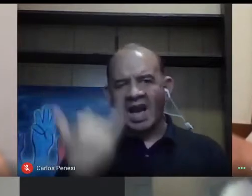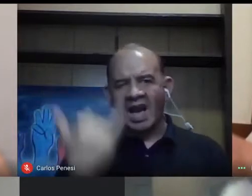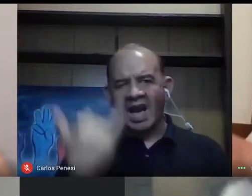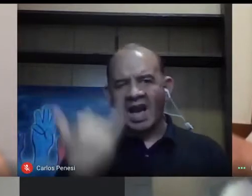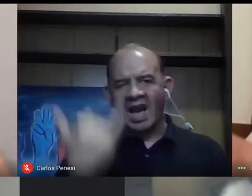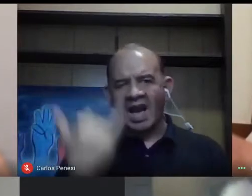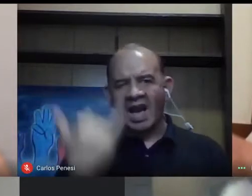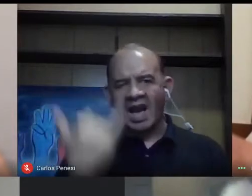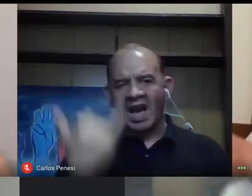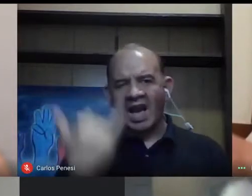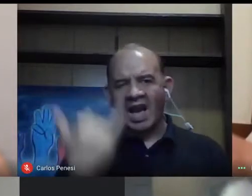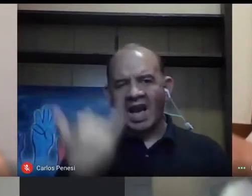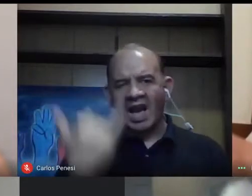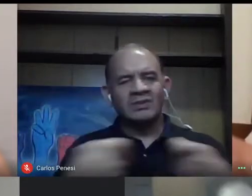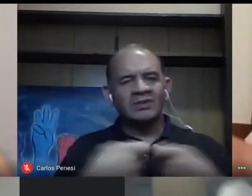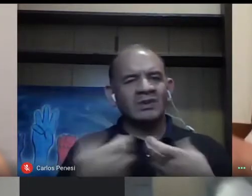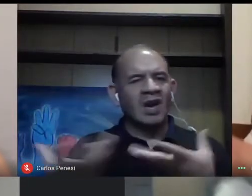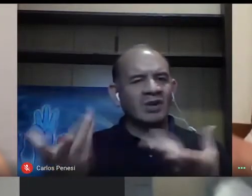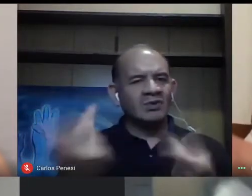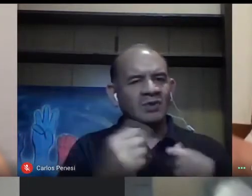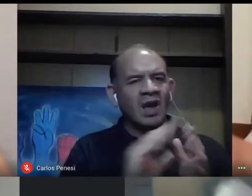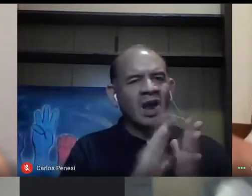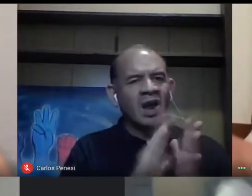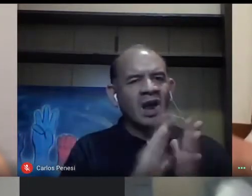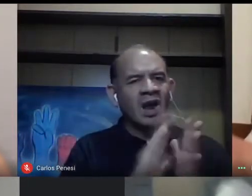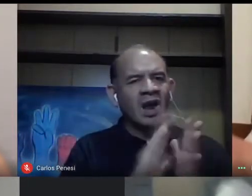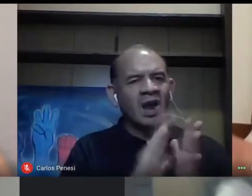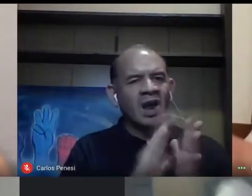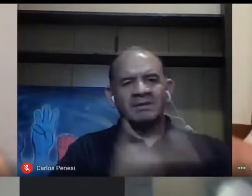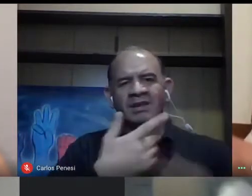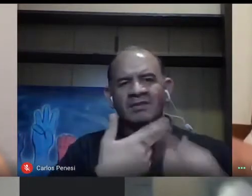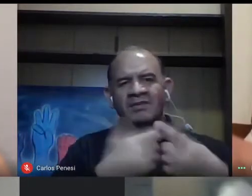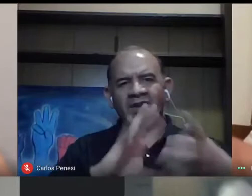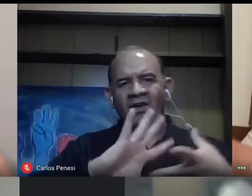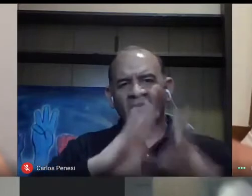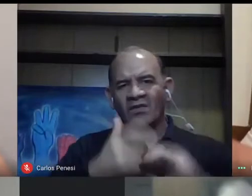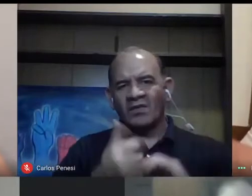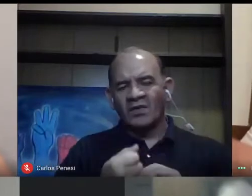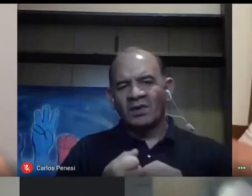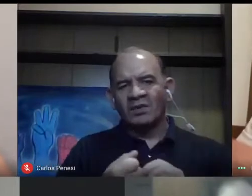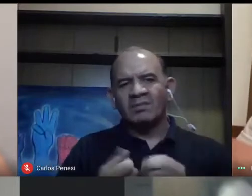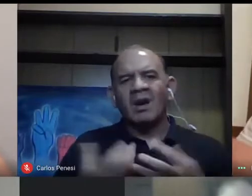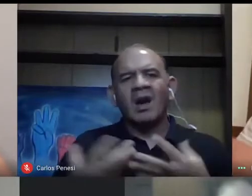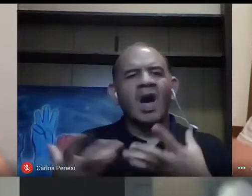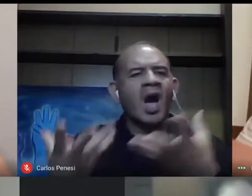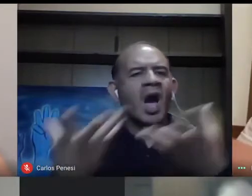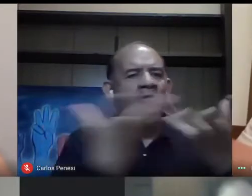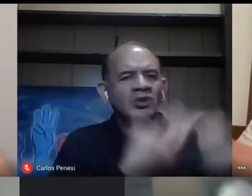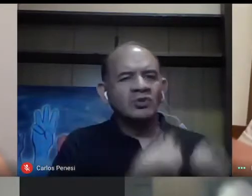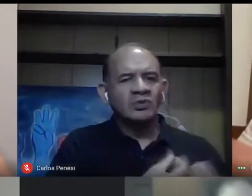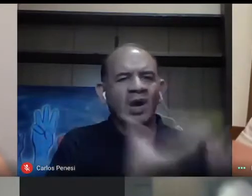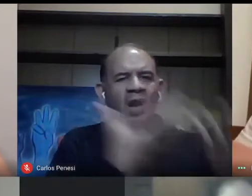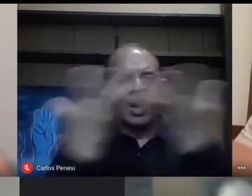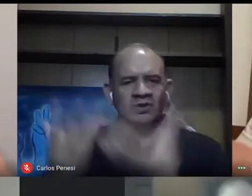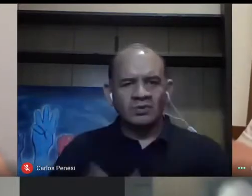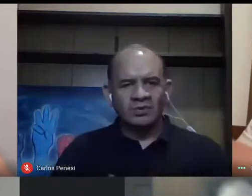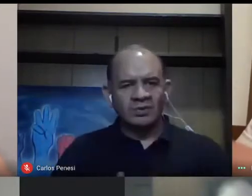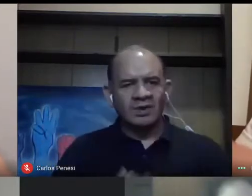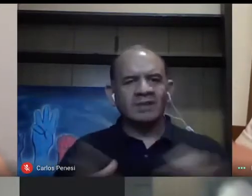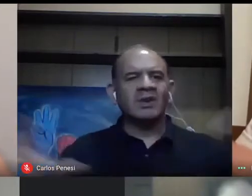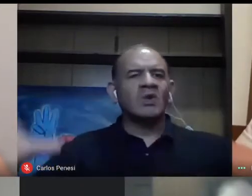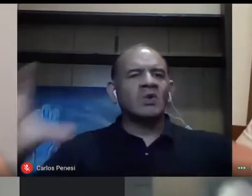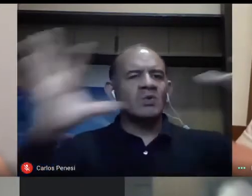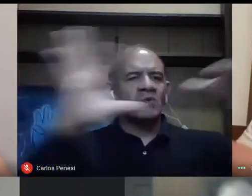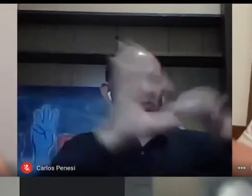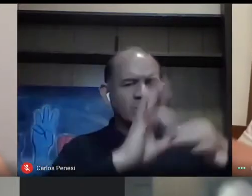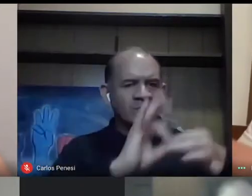para distintas discapacidades, en qué forma, accedan a herramientas, y más importante que el catálogo para mí es la red que debemos